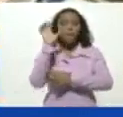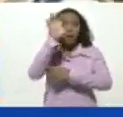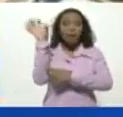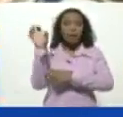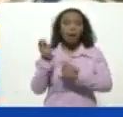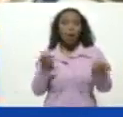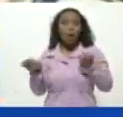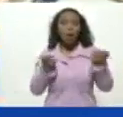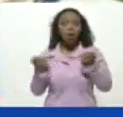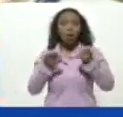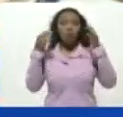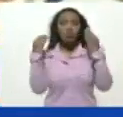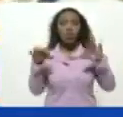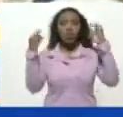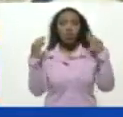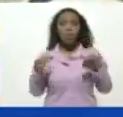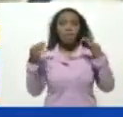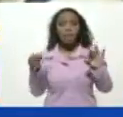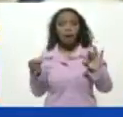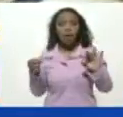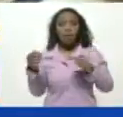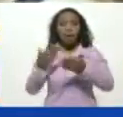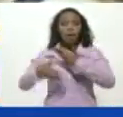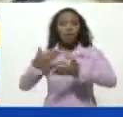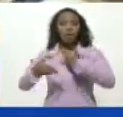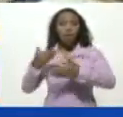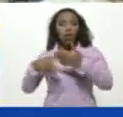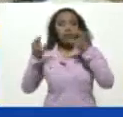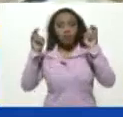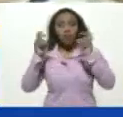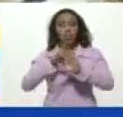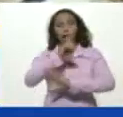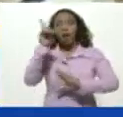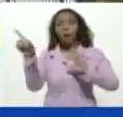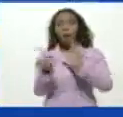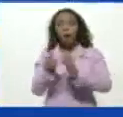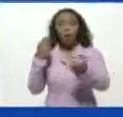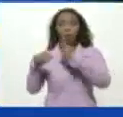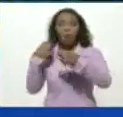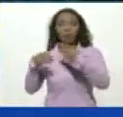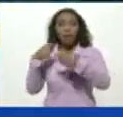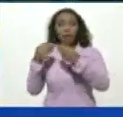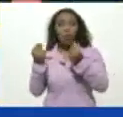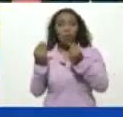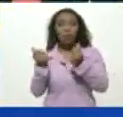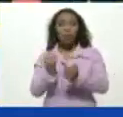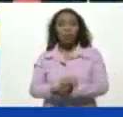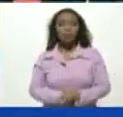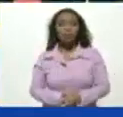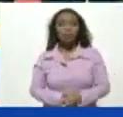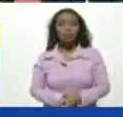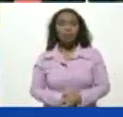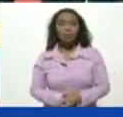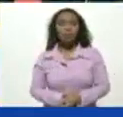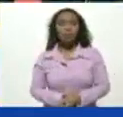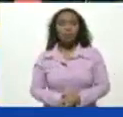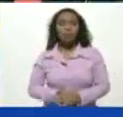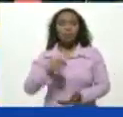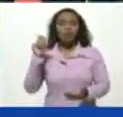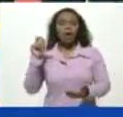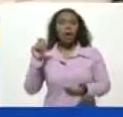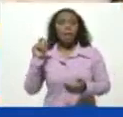regularización y normalización de las relaciones consulares, diplomáticas, comerciales y económicas. Punto a